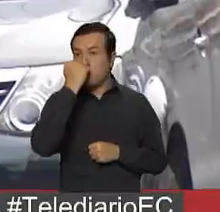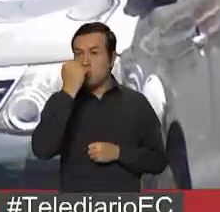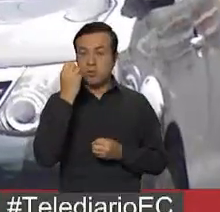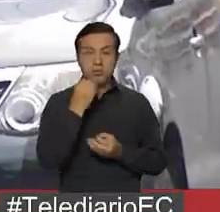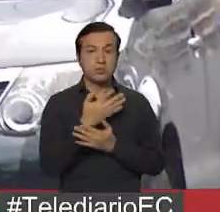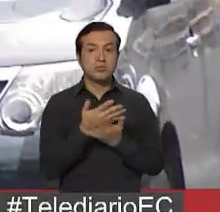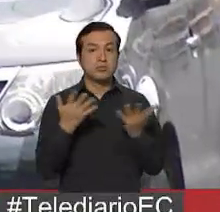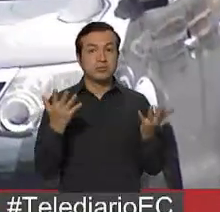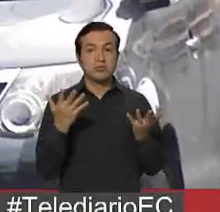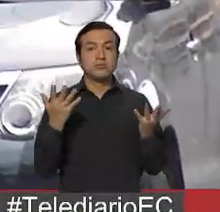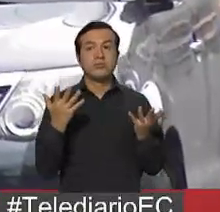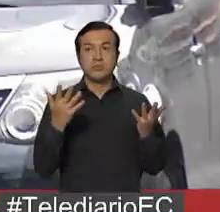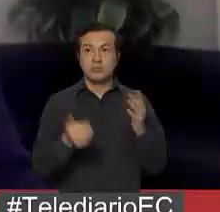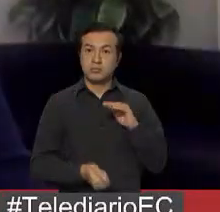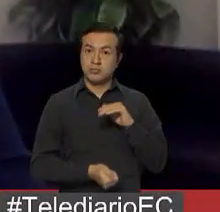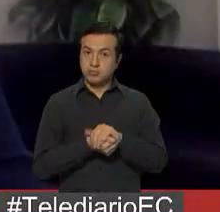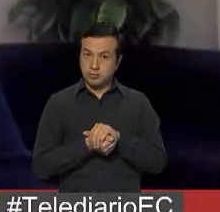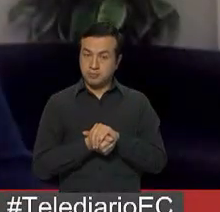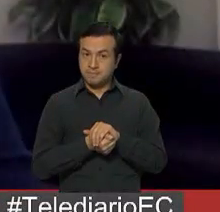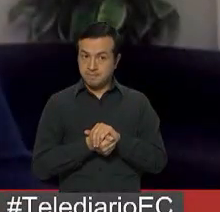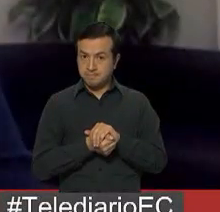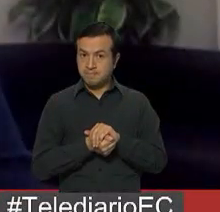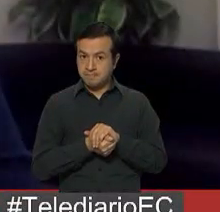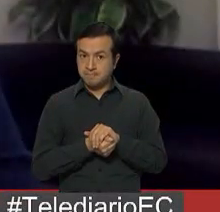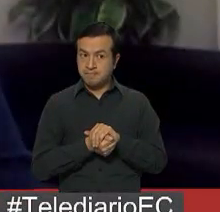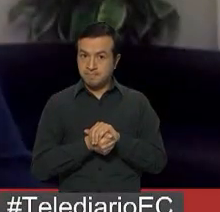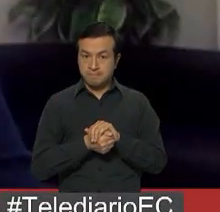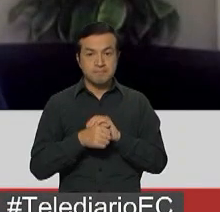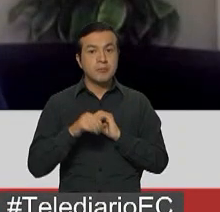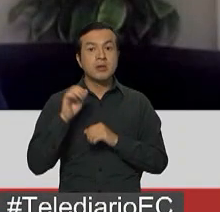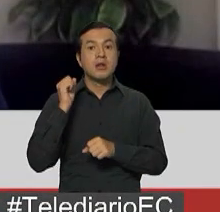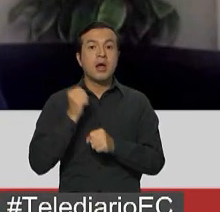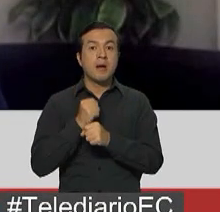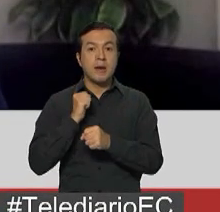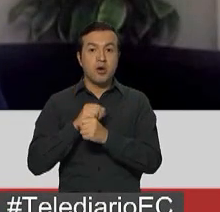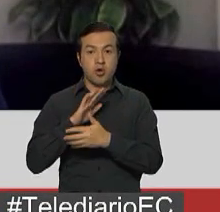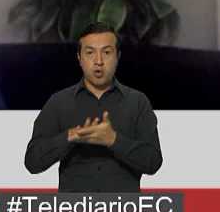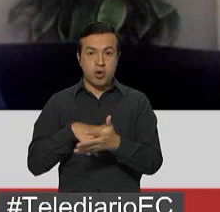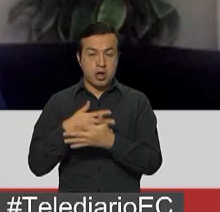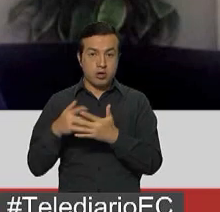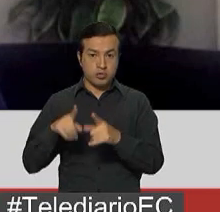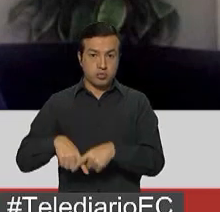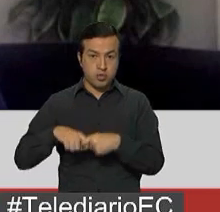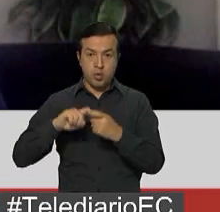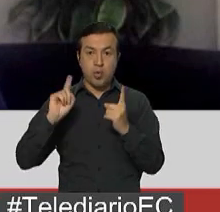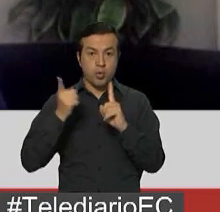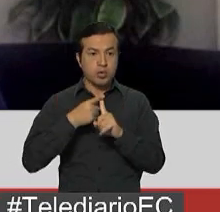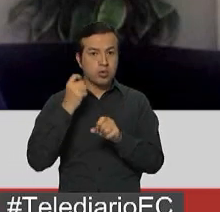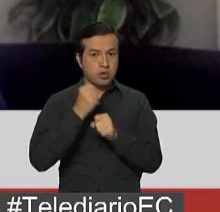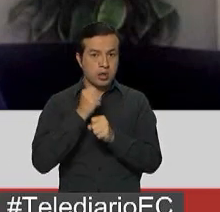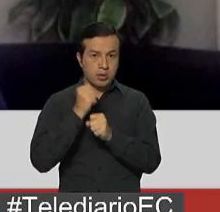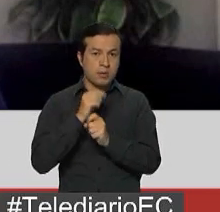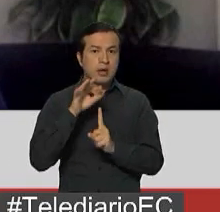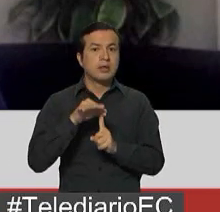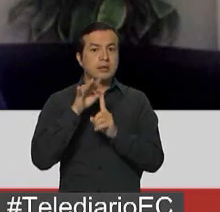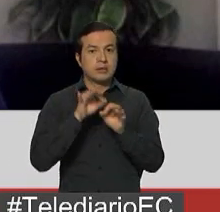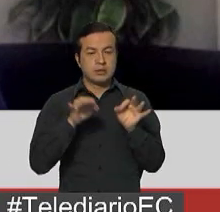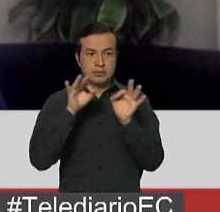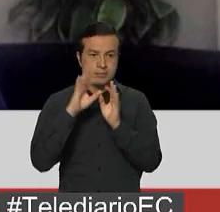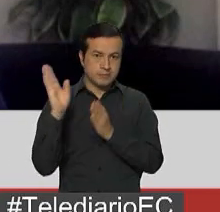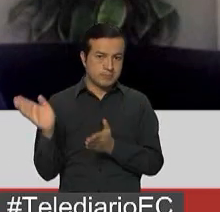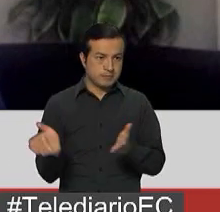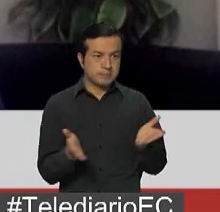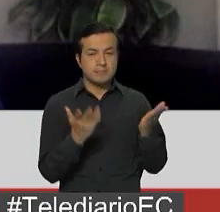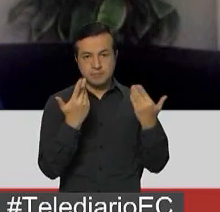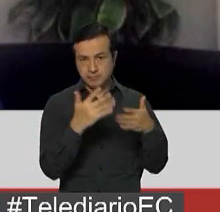mantienen las medidas de restricción se mantiene la suspensión de la jornada laboral excepto los sectores esenciales como ha